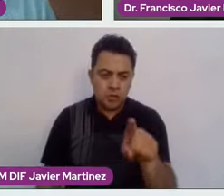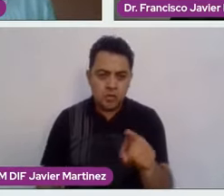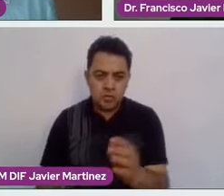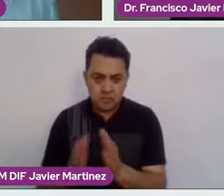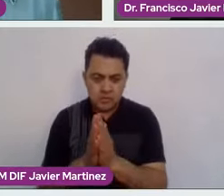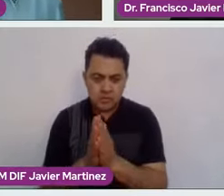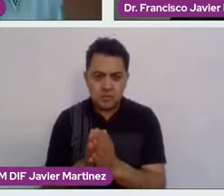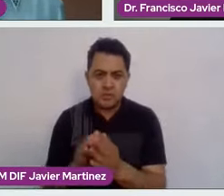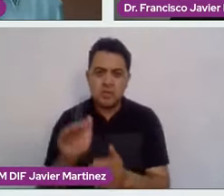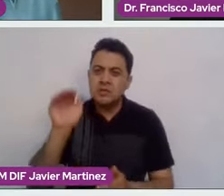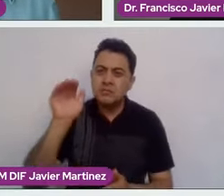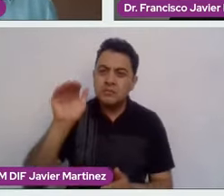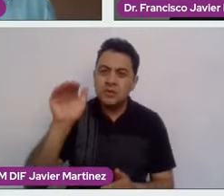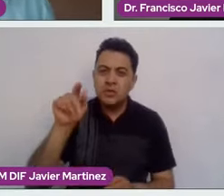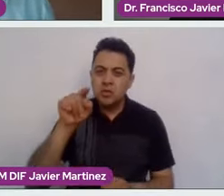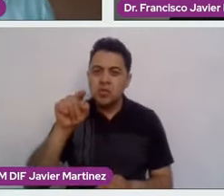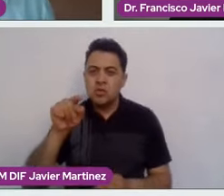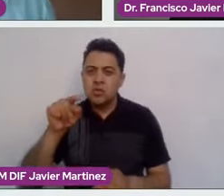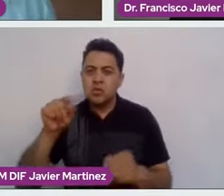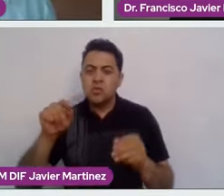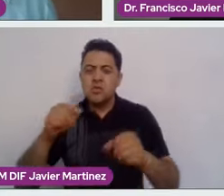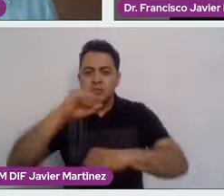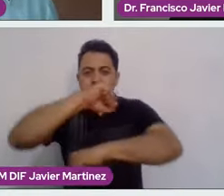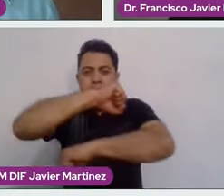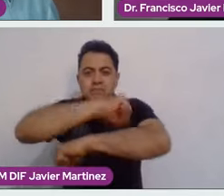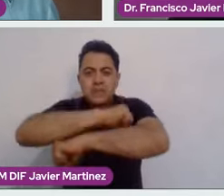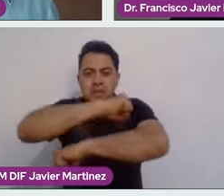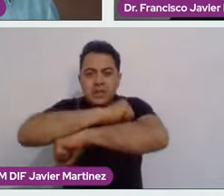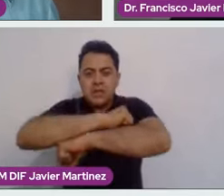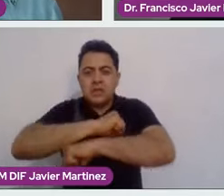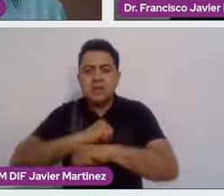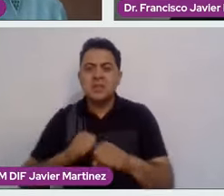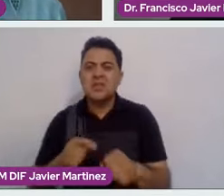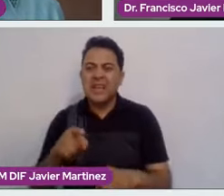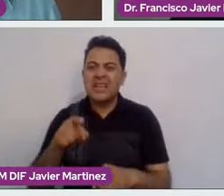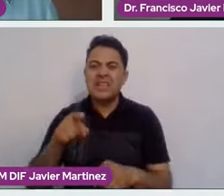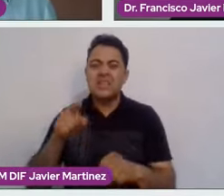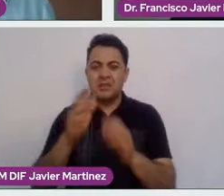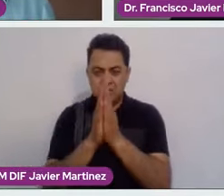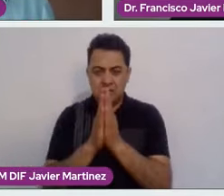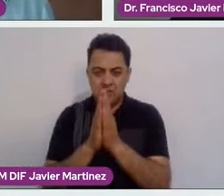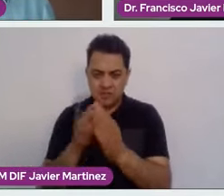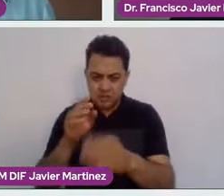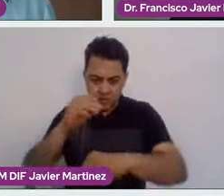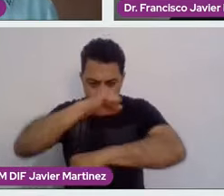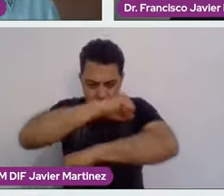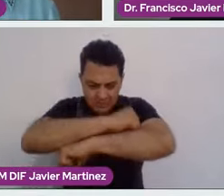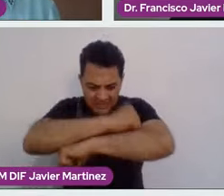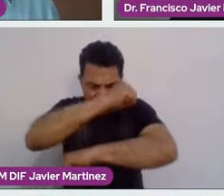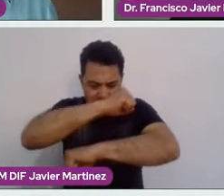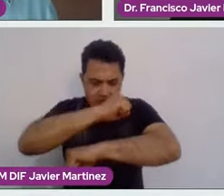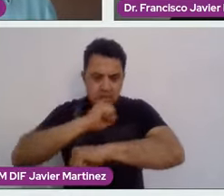que ponga en ventana si es tan amable. Y allí en ventana localice usted donde tiene